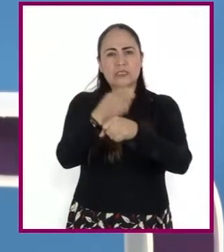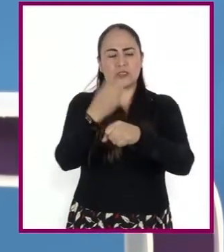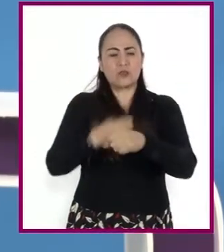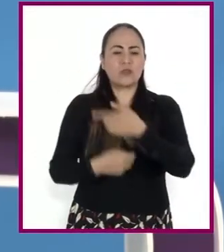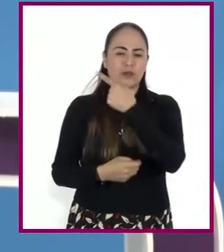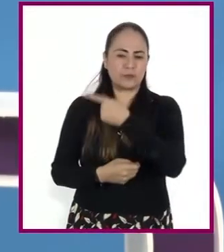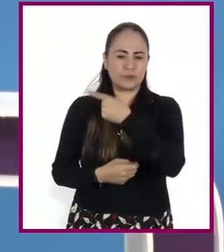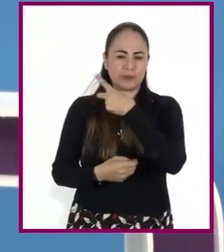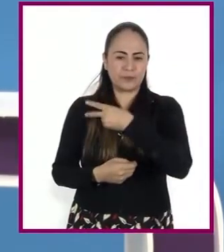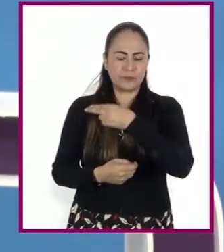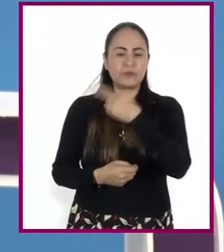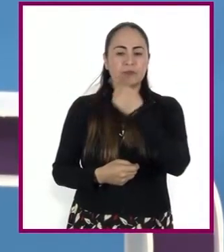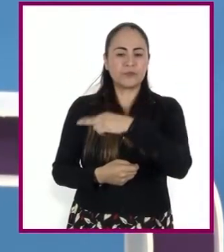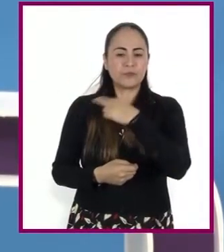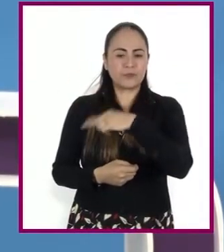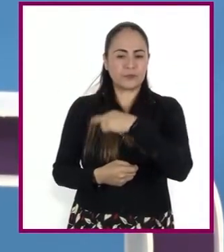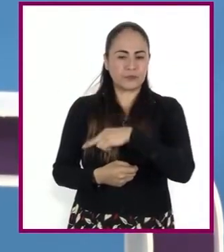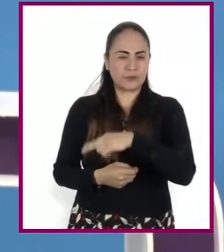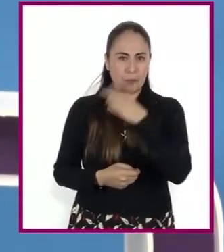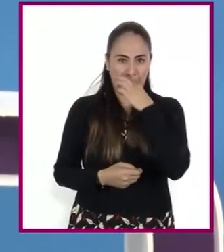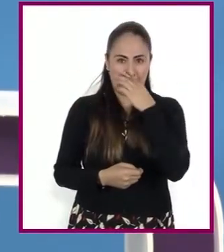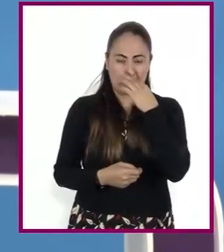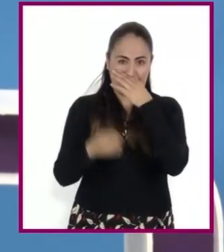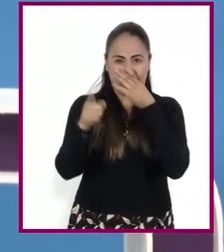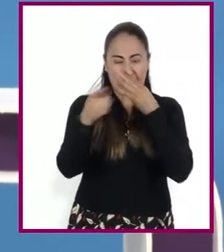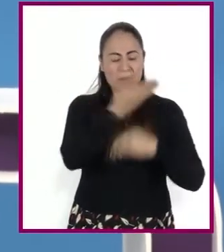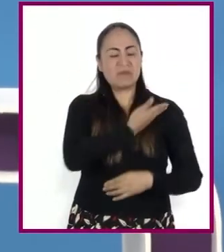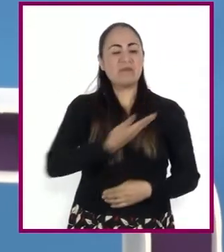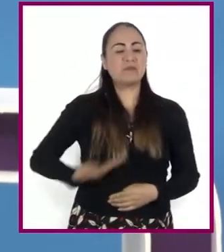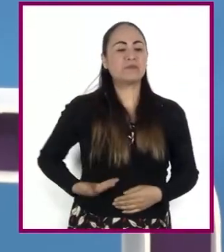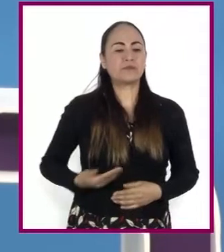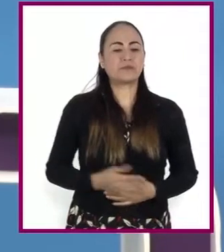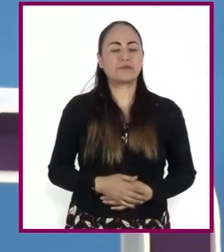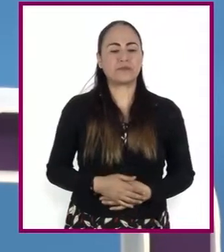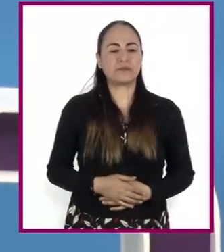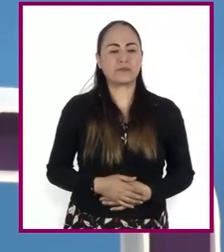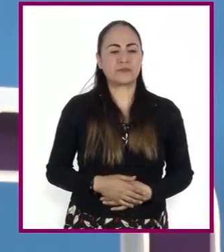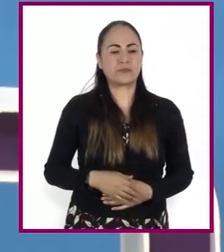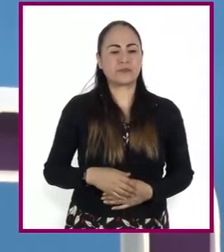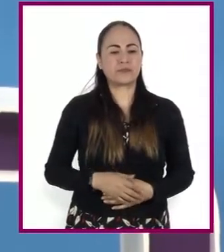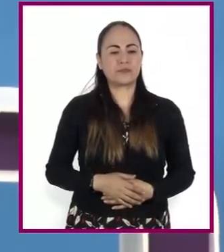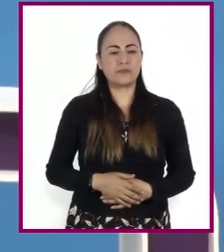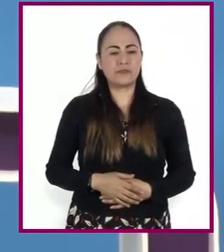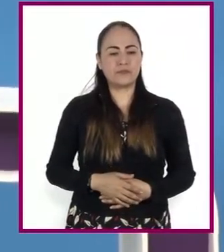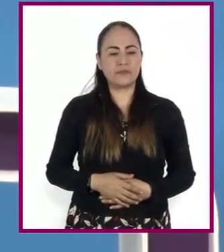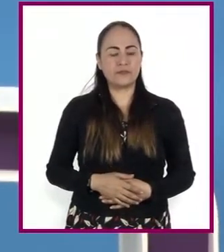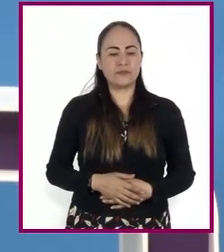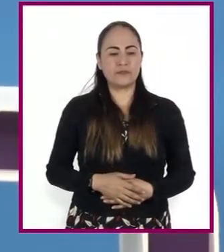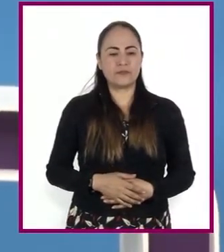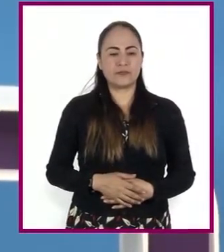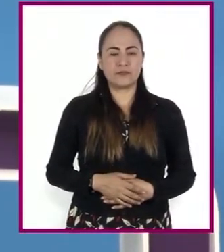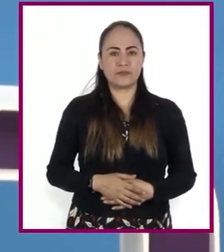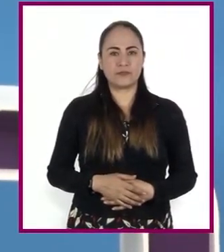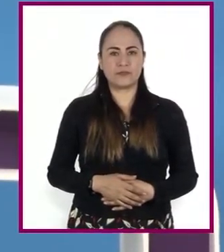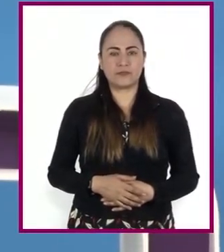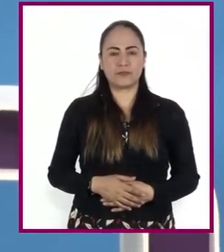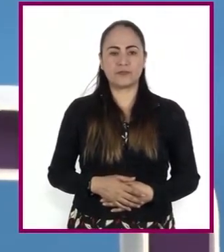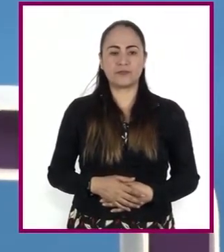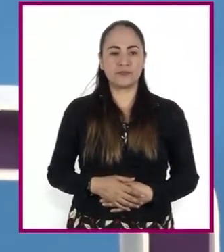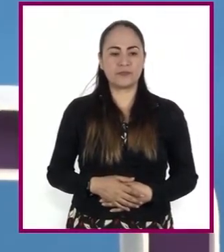conquistadores sobre algunos territorios en Nueva España y por ende brindarle una adjudicación directa de las tierras al